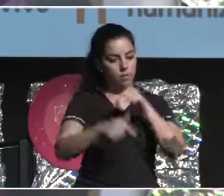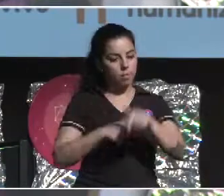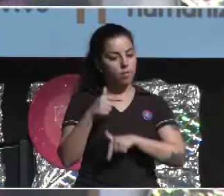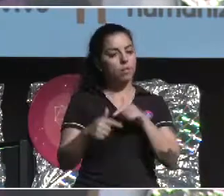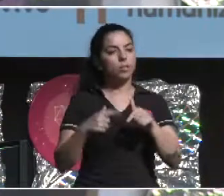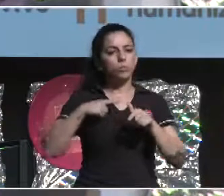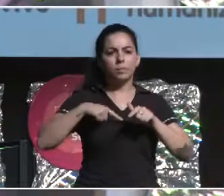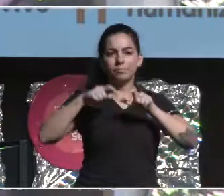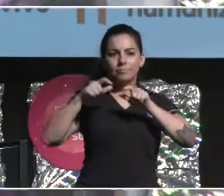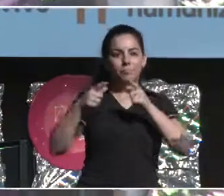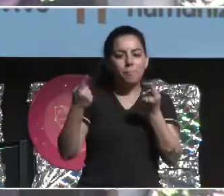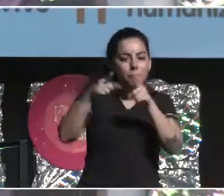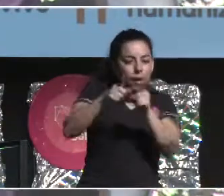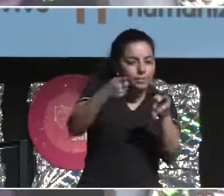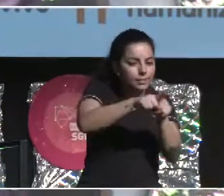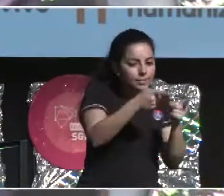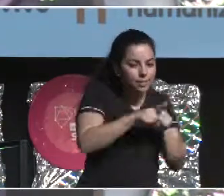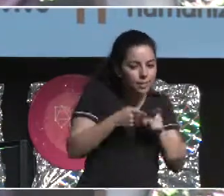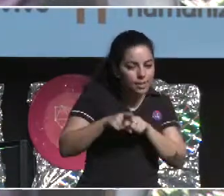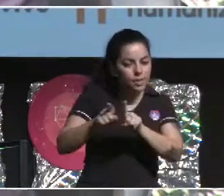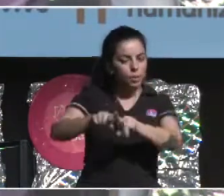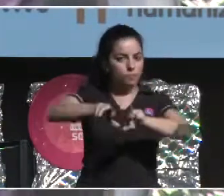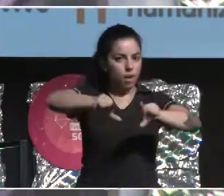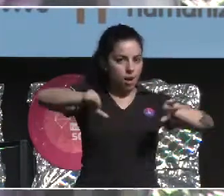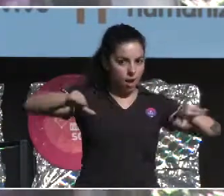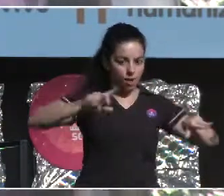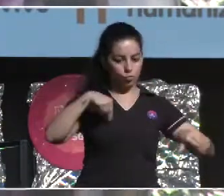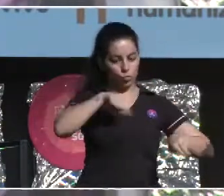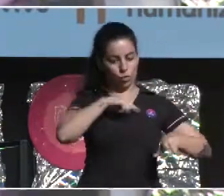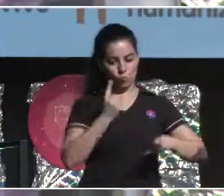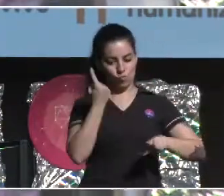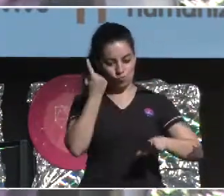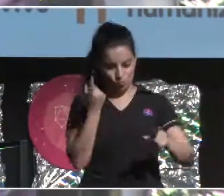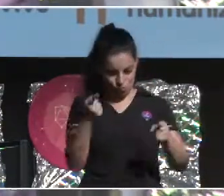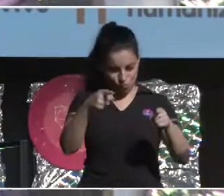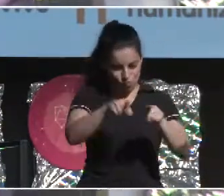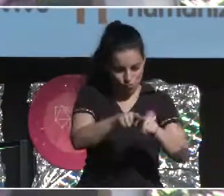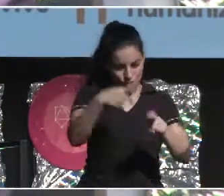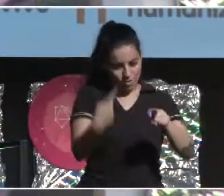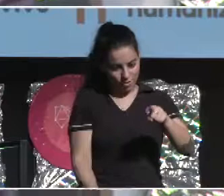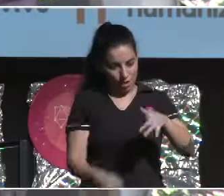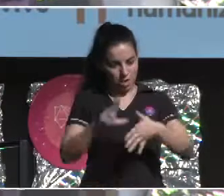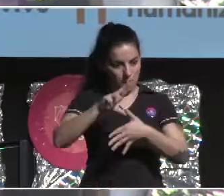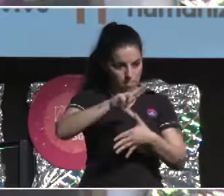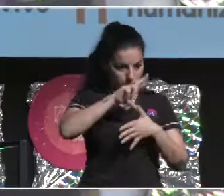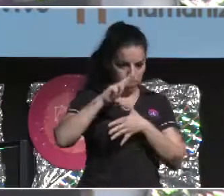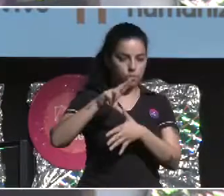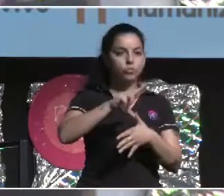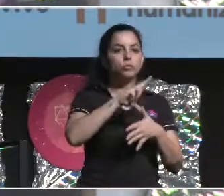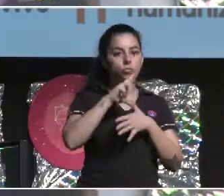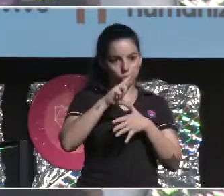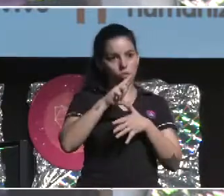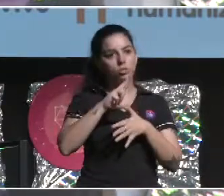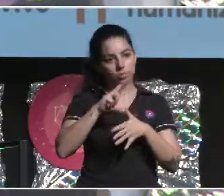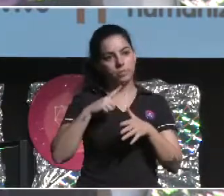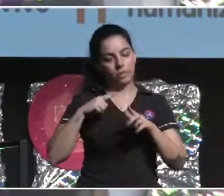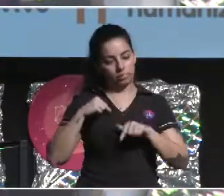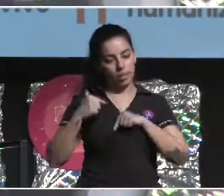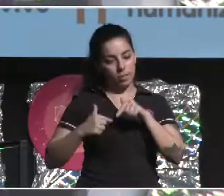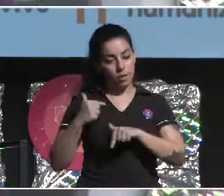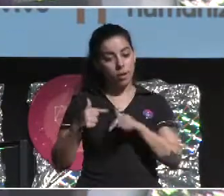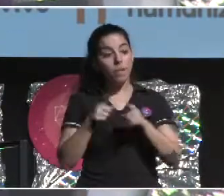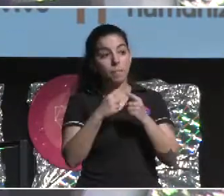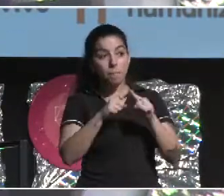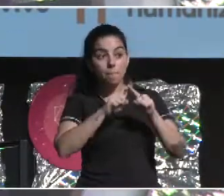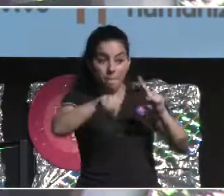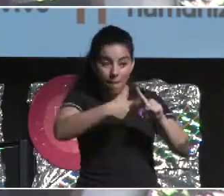con varios actores. Somos uno de los actores que está en América Latina, lideramos el ejercicio, pero hay 2 actores